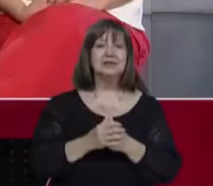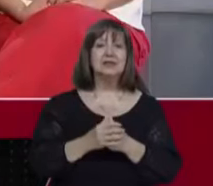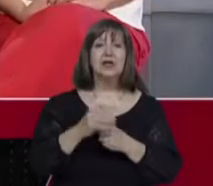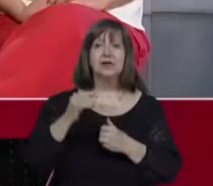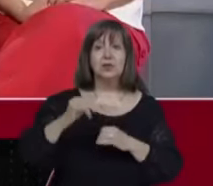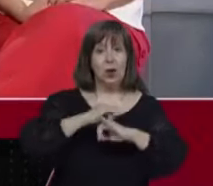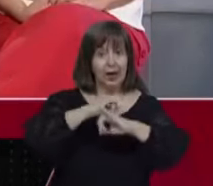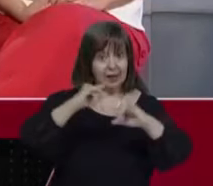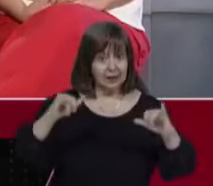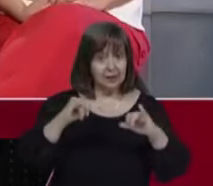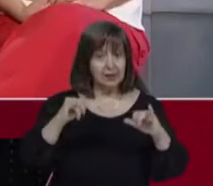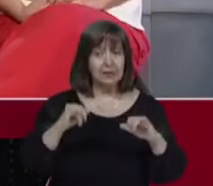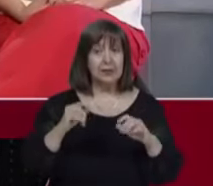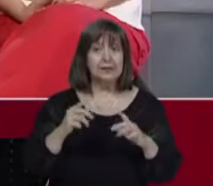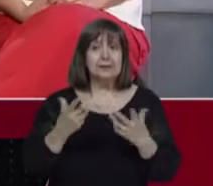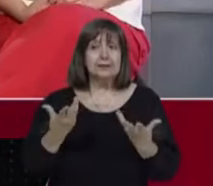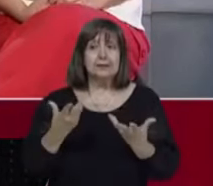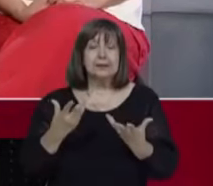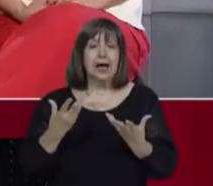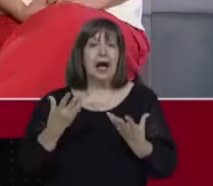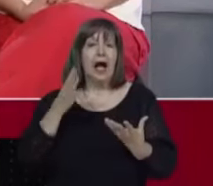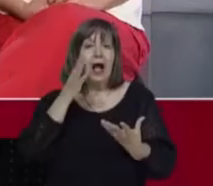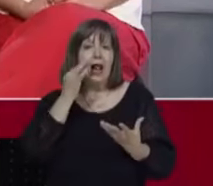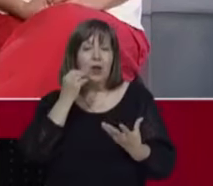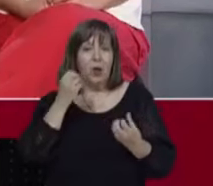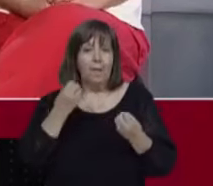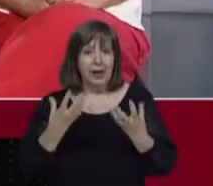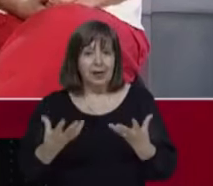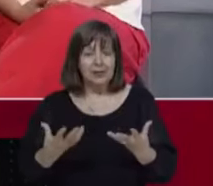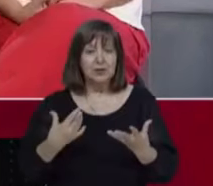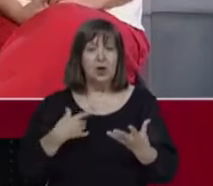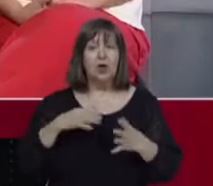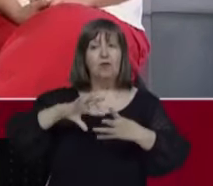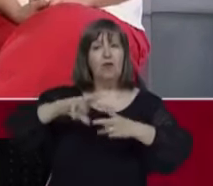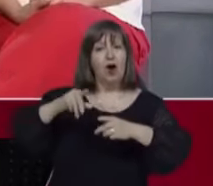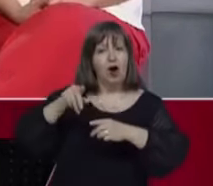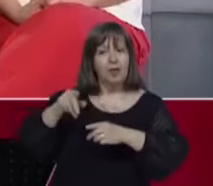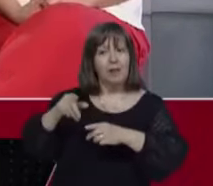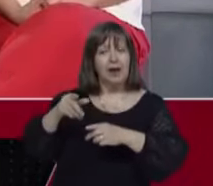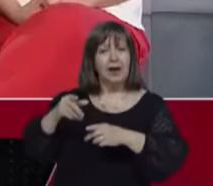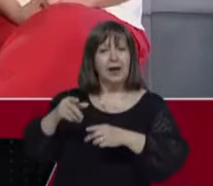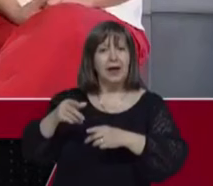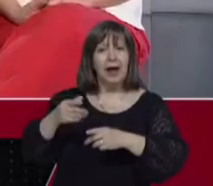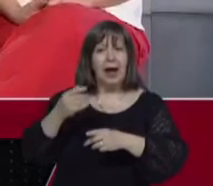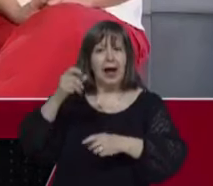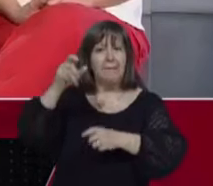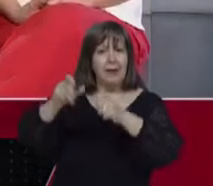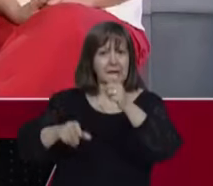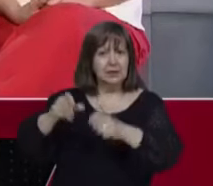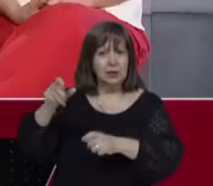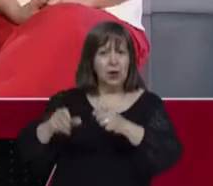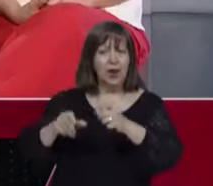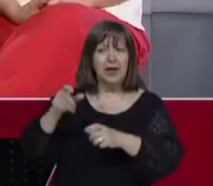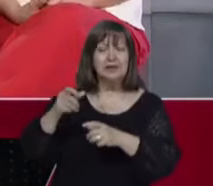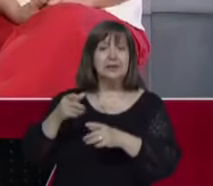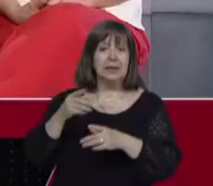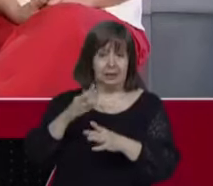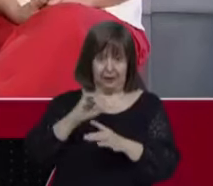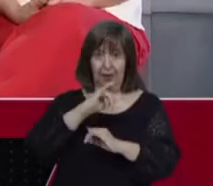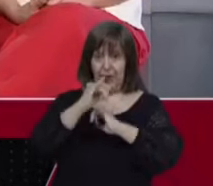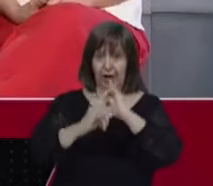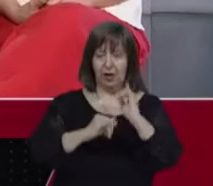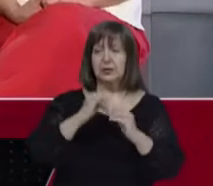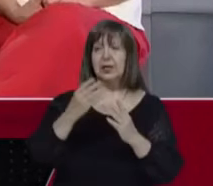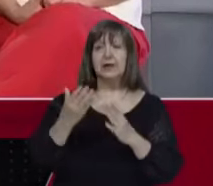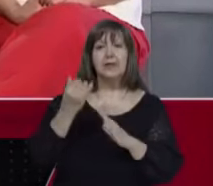Una noticia de inseguridad realmente que preocupa, sobre todo por la metodología que han utilizado los delincuentes. Estamos hablando de un hecho que